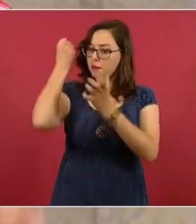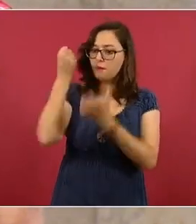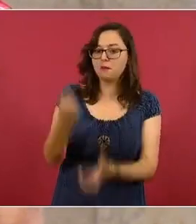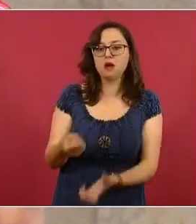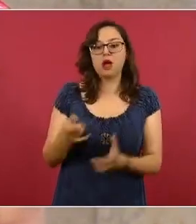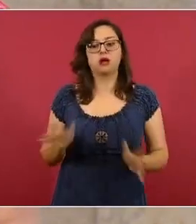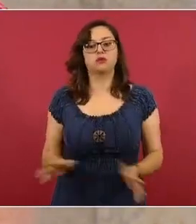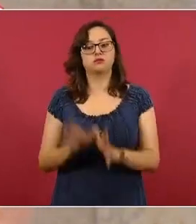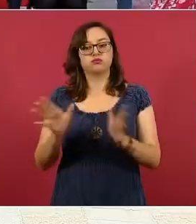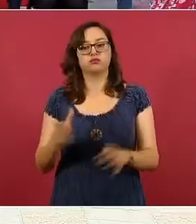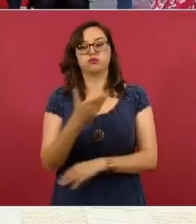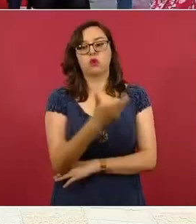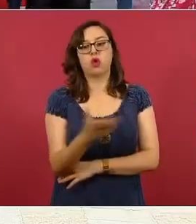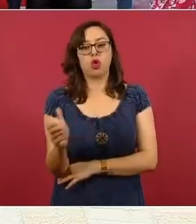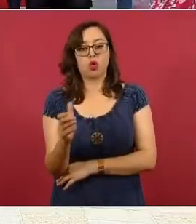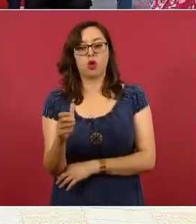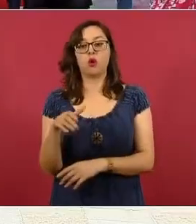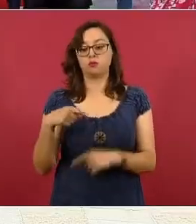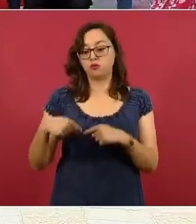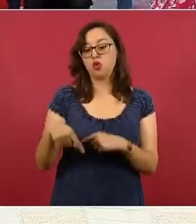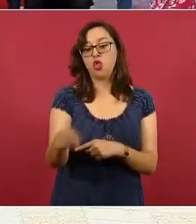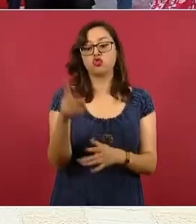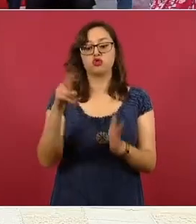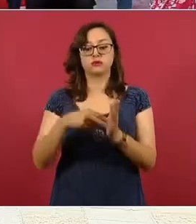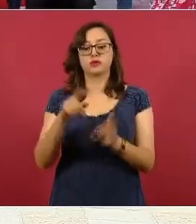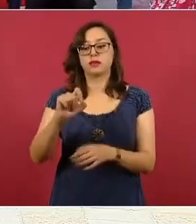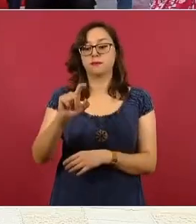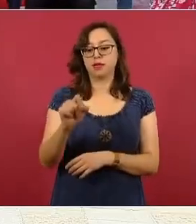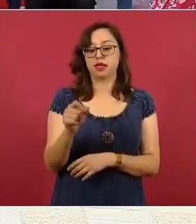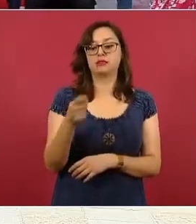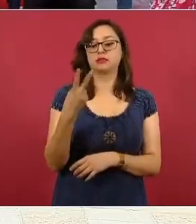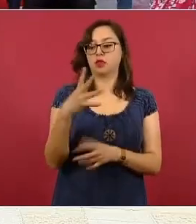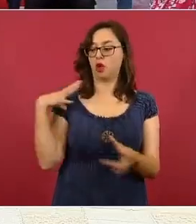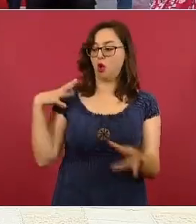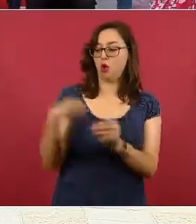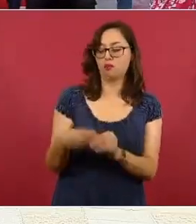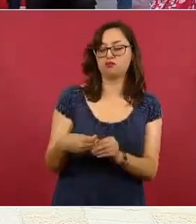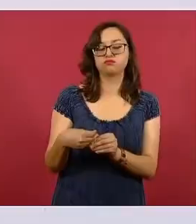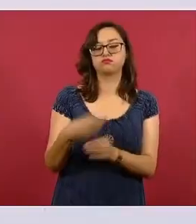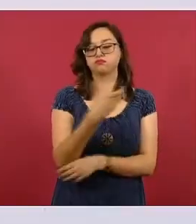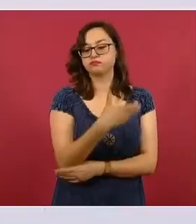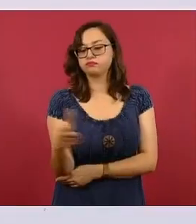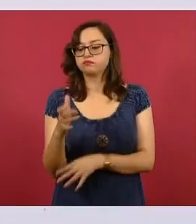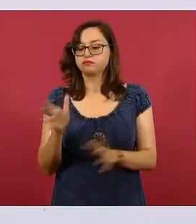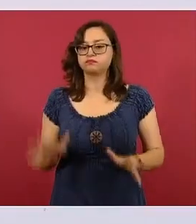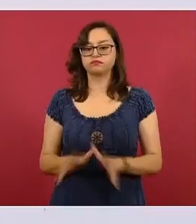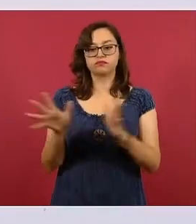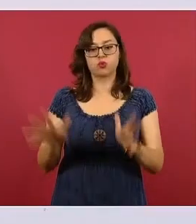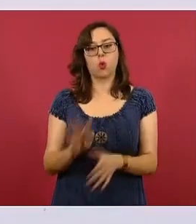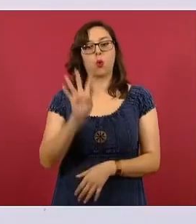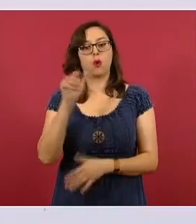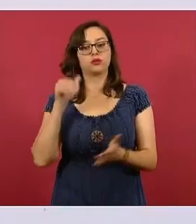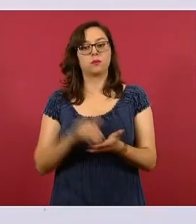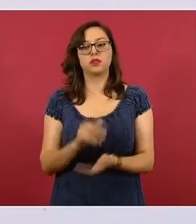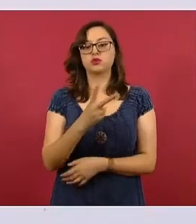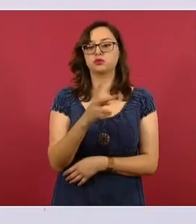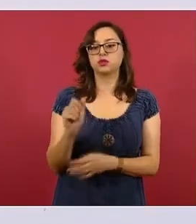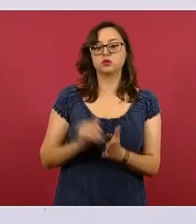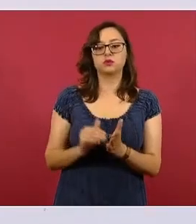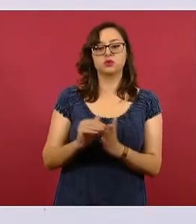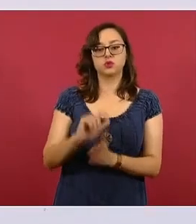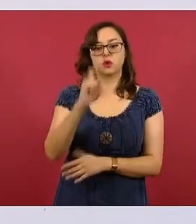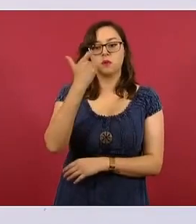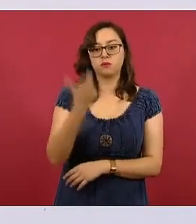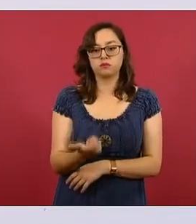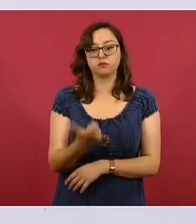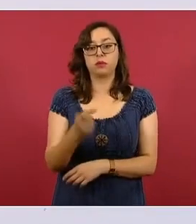que, considerando el 2022, habremos invertido en el campo de la ciudad 4,200 millones de pesos